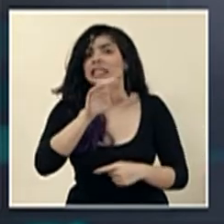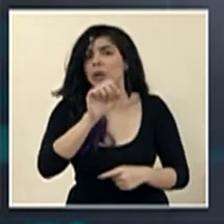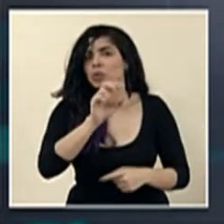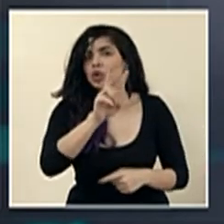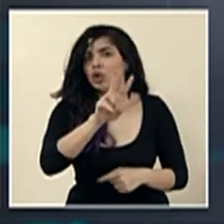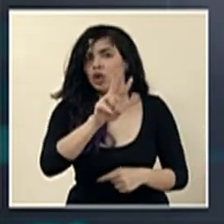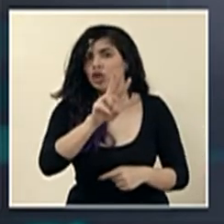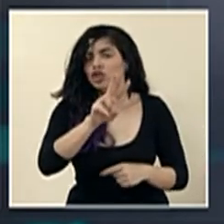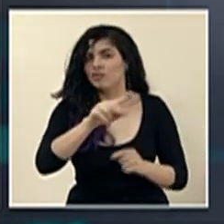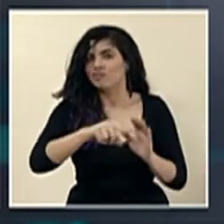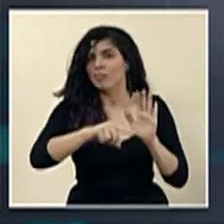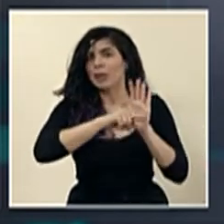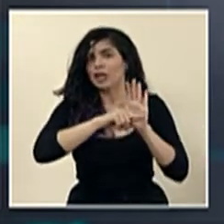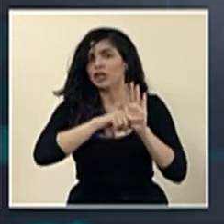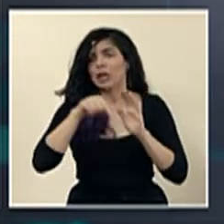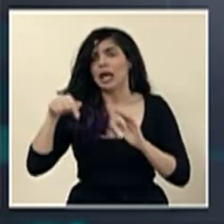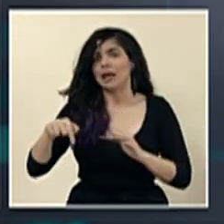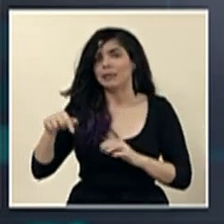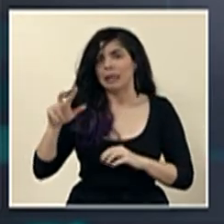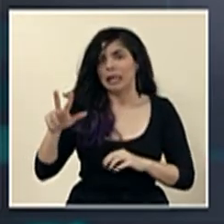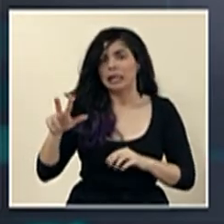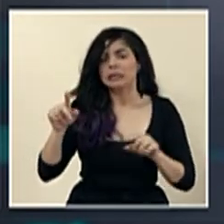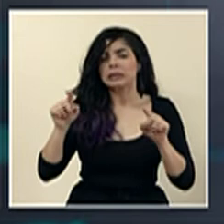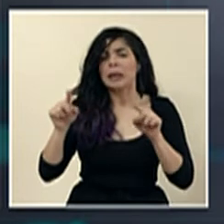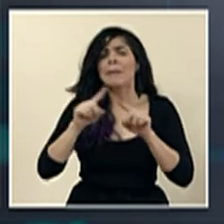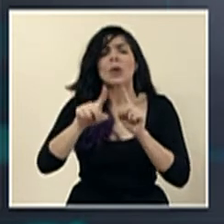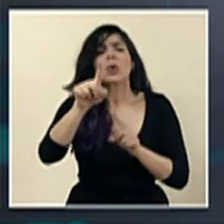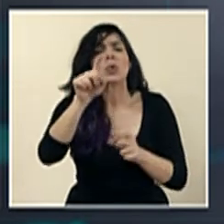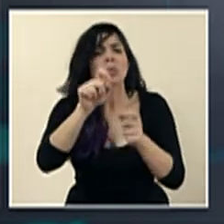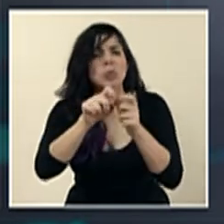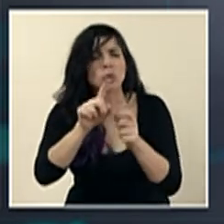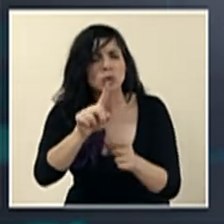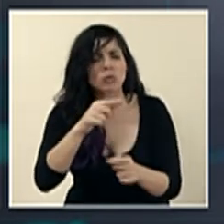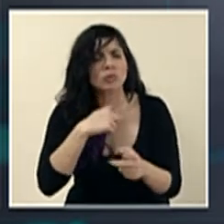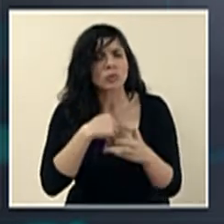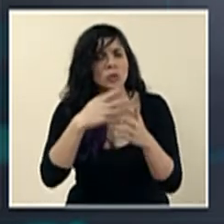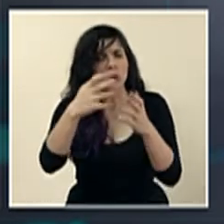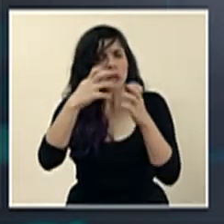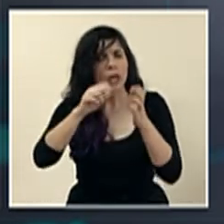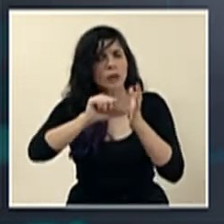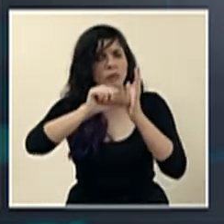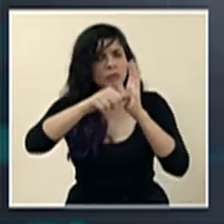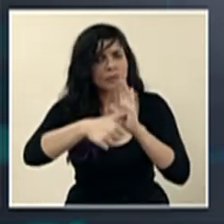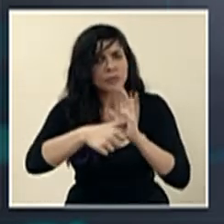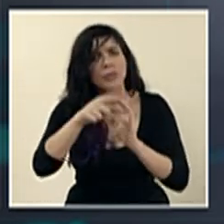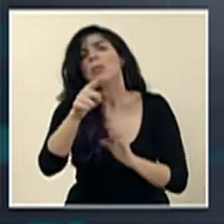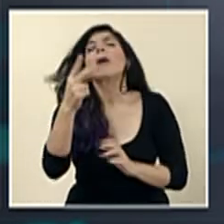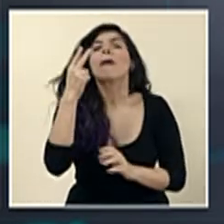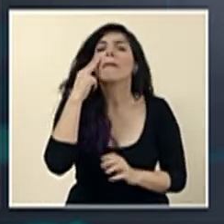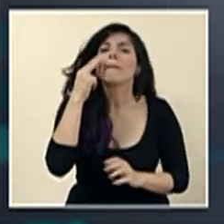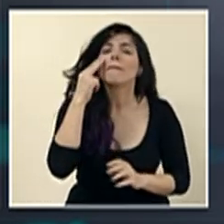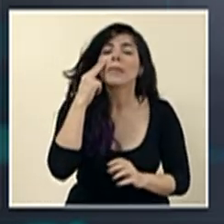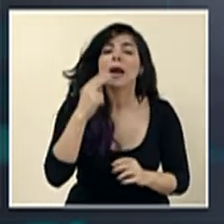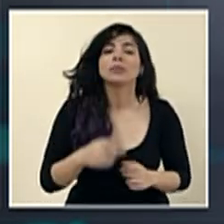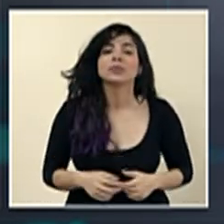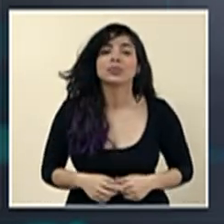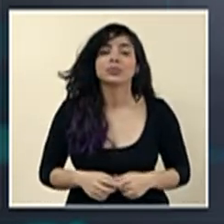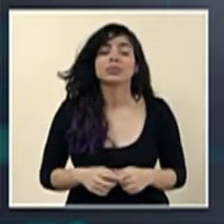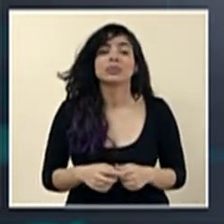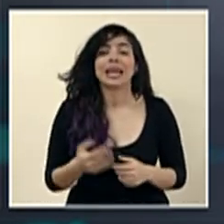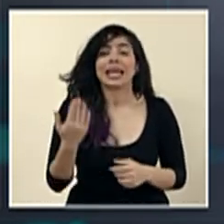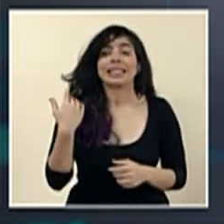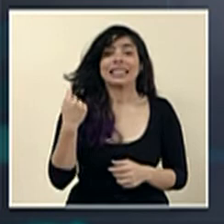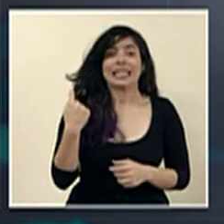5.2 negativo. Sin embargo, hay un detalle que quisiera resaltar. Fíjense que hasta